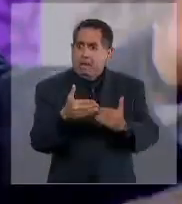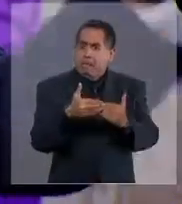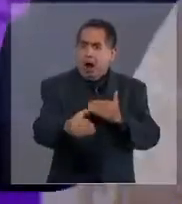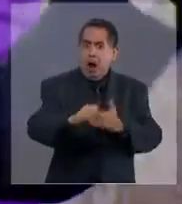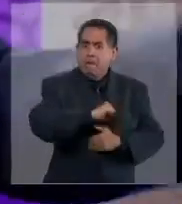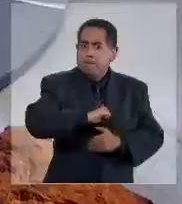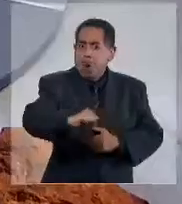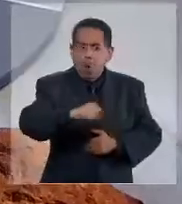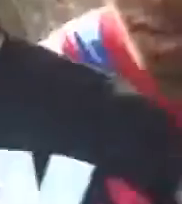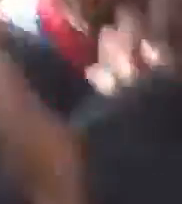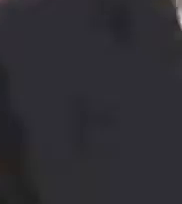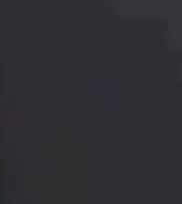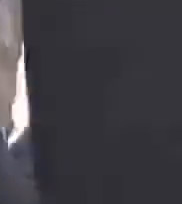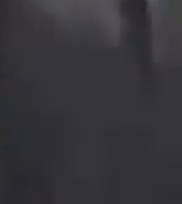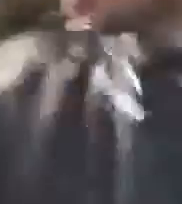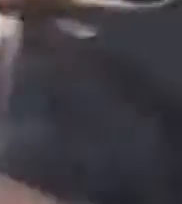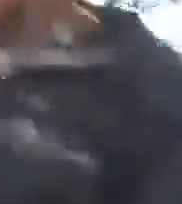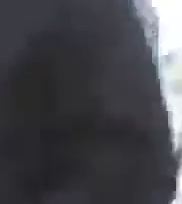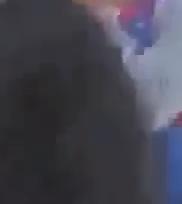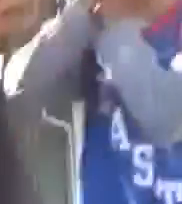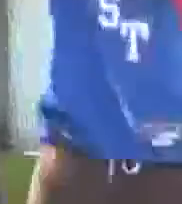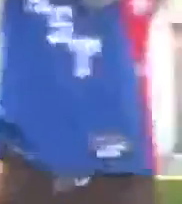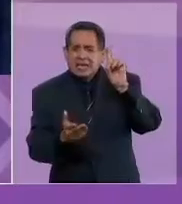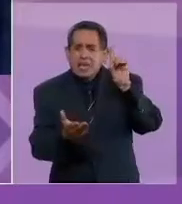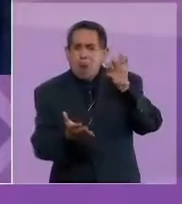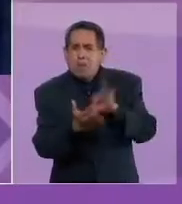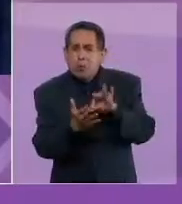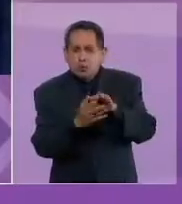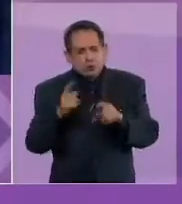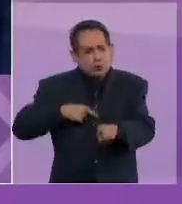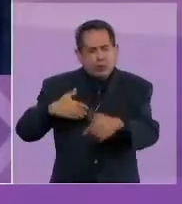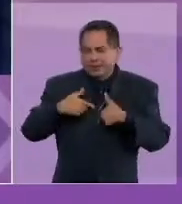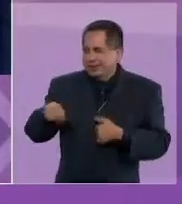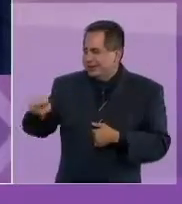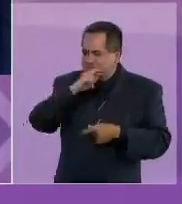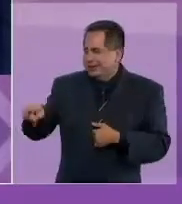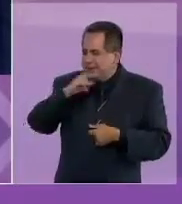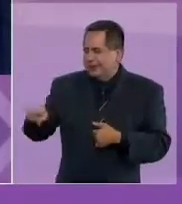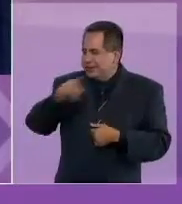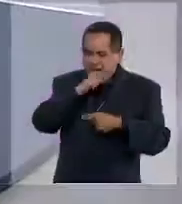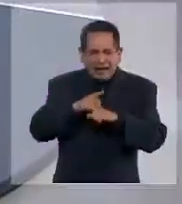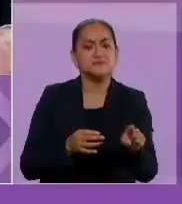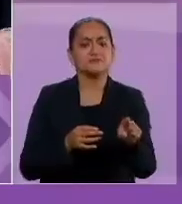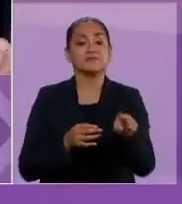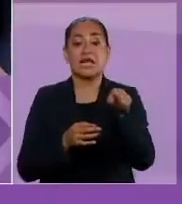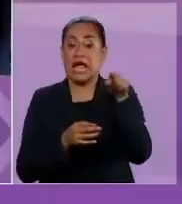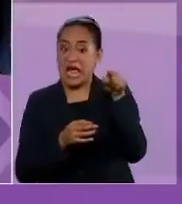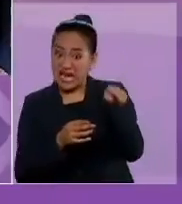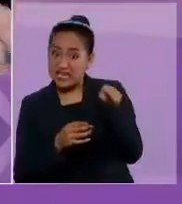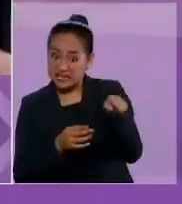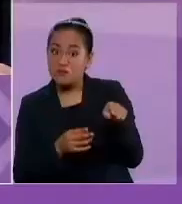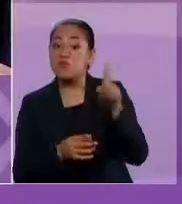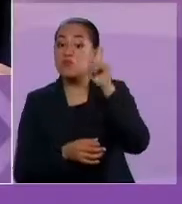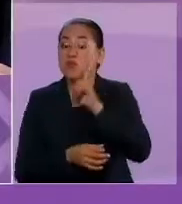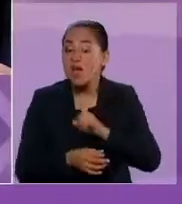Ellos fueron los del gasolinazo. ¡Oh! Pero serénense. O sea,